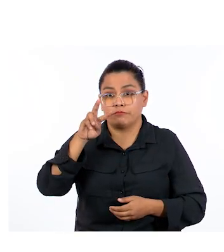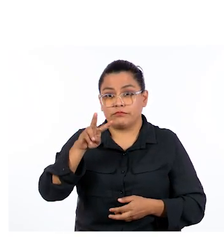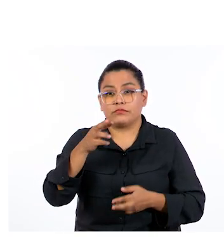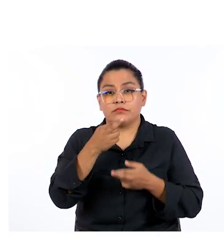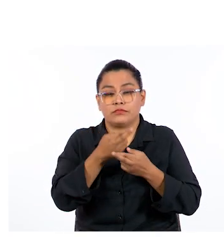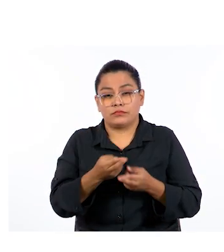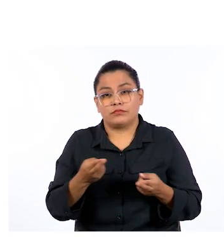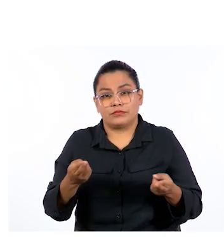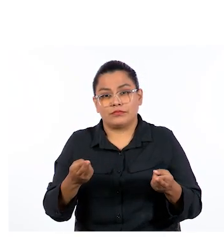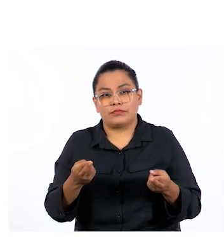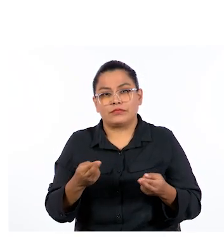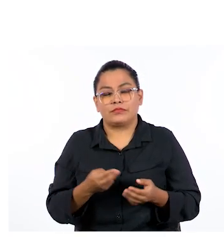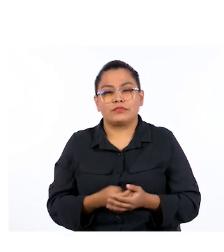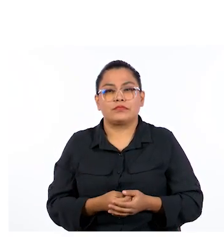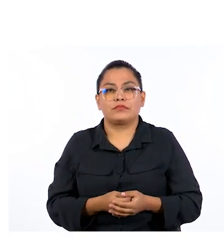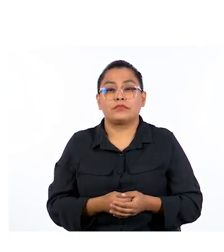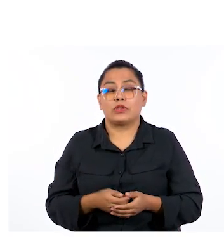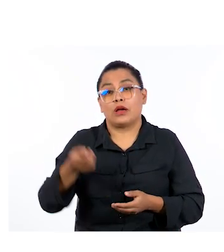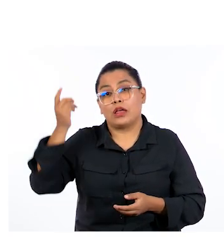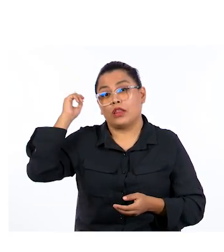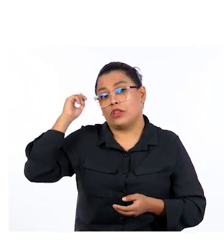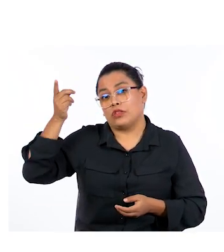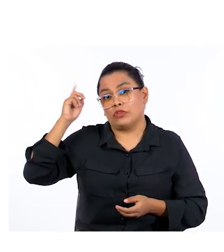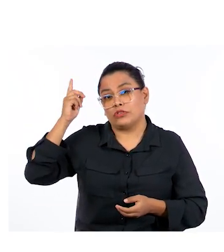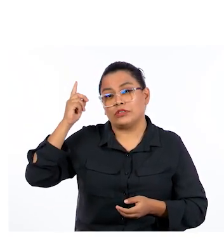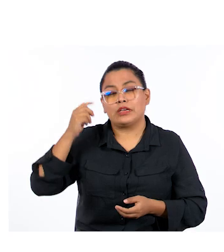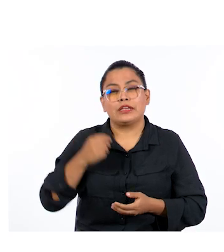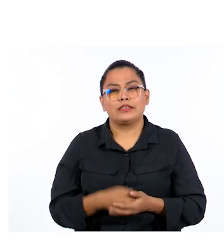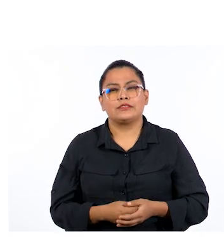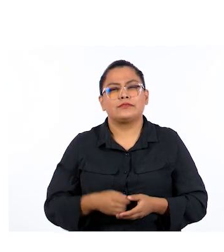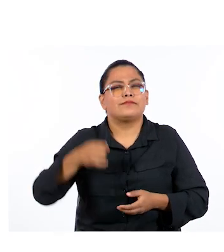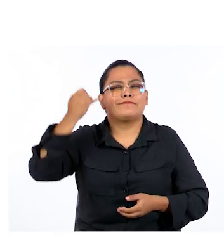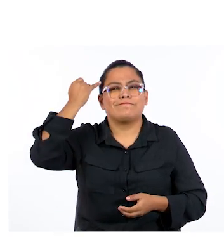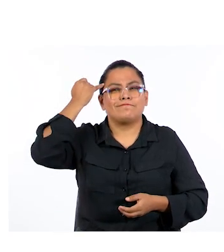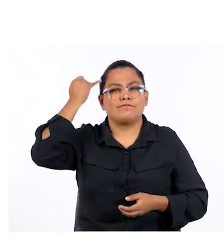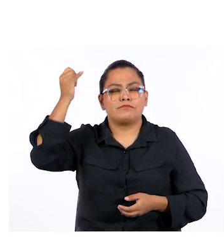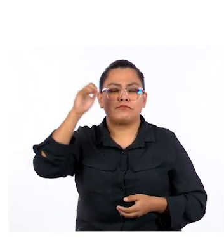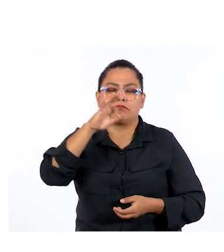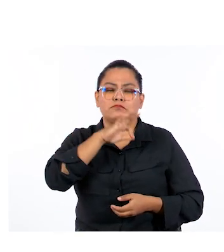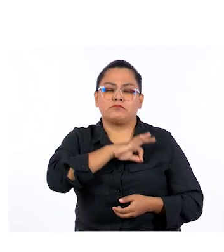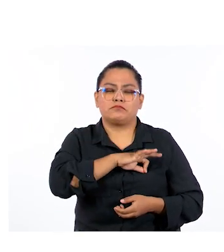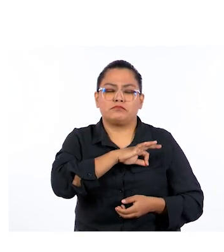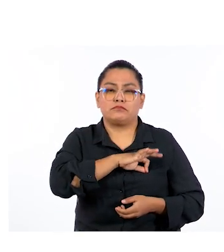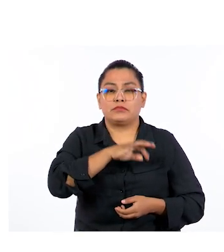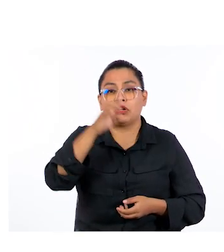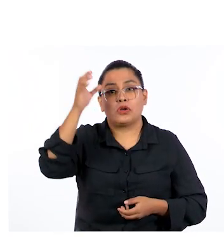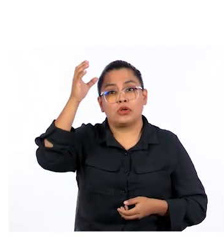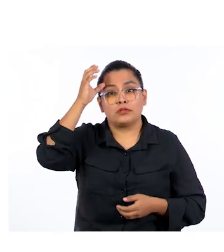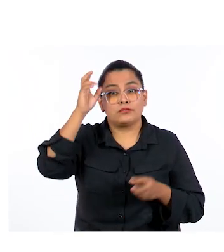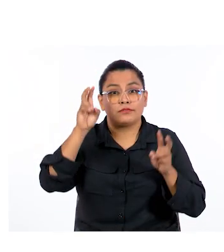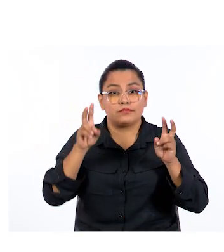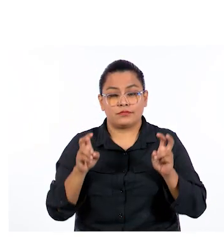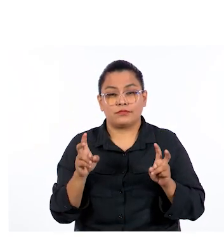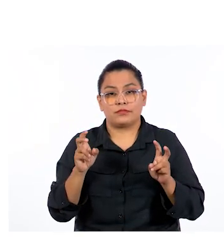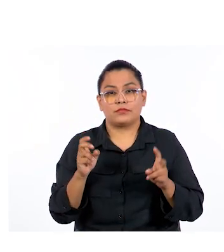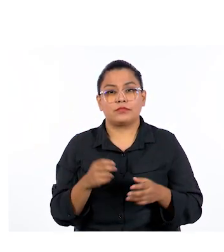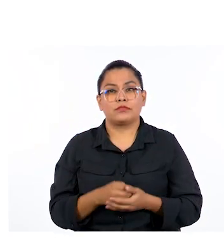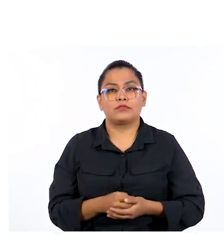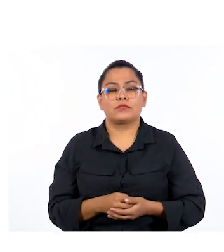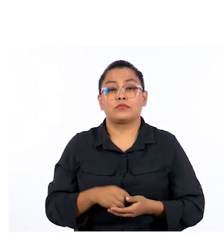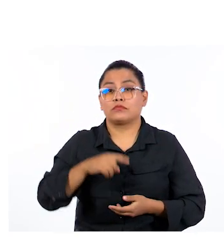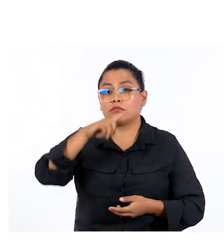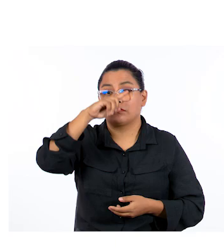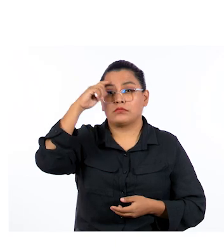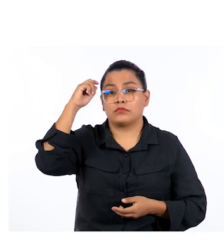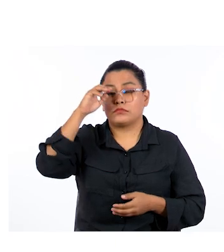Los recursos para el docente tienen la intención de enriquecer sus conocimientos sobre el tema que está trabajando en el libro